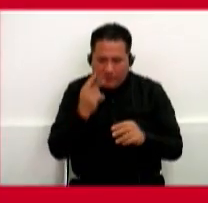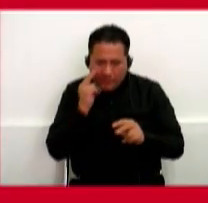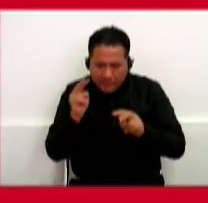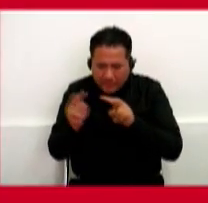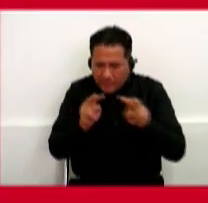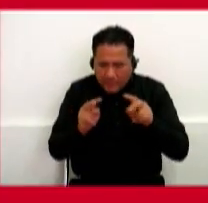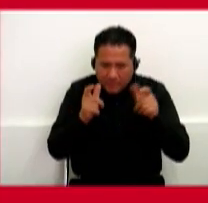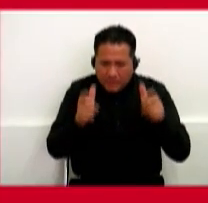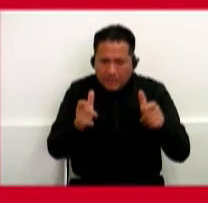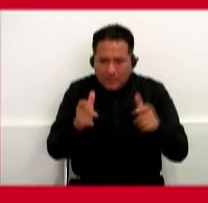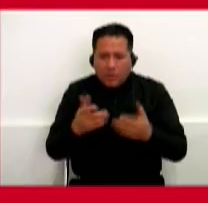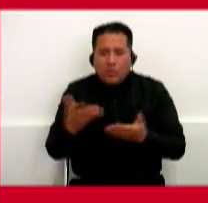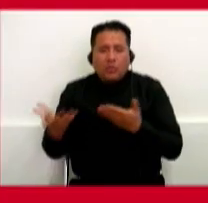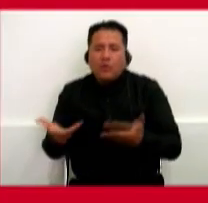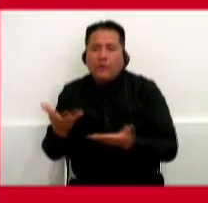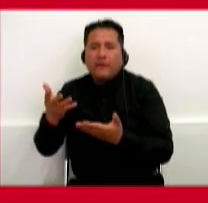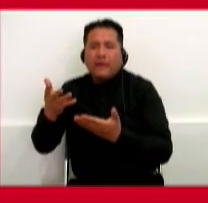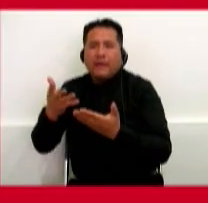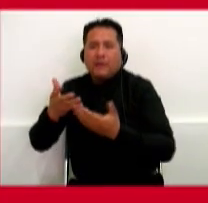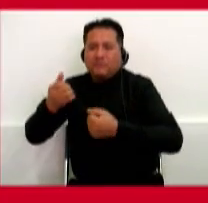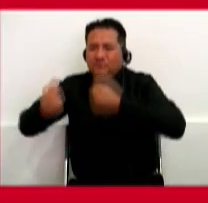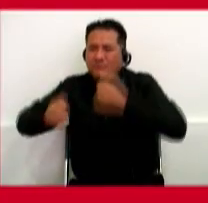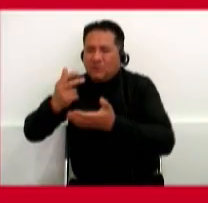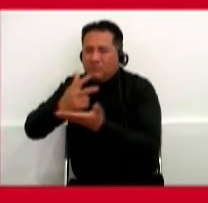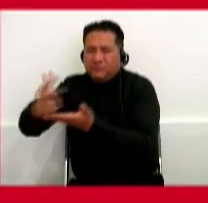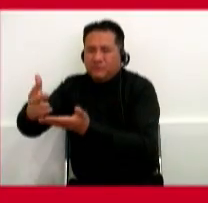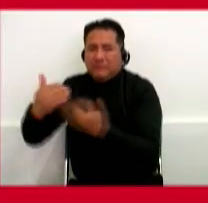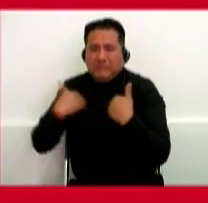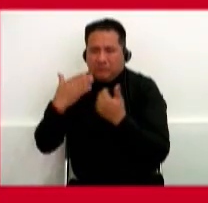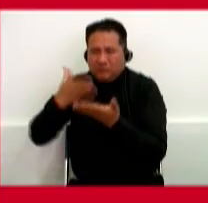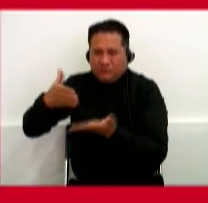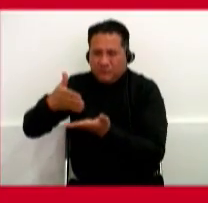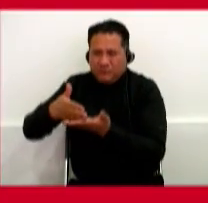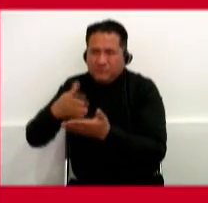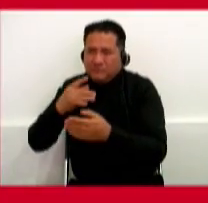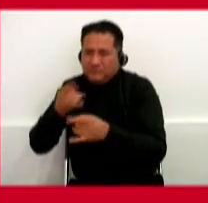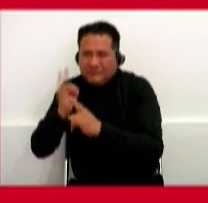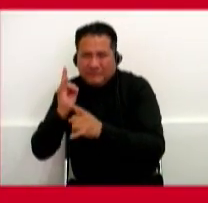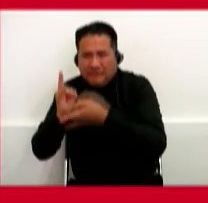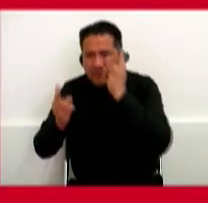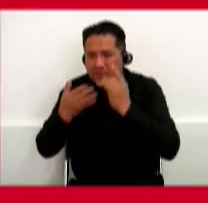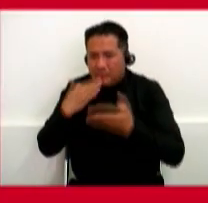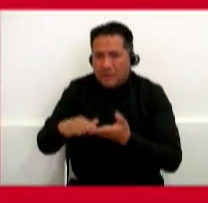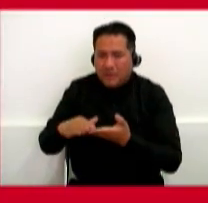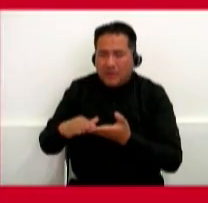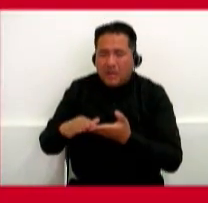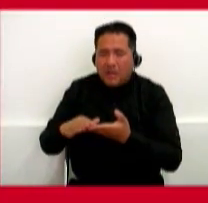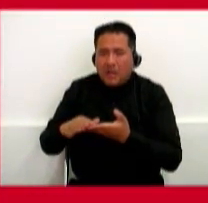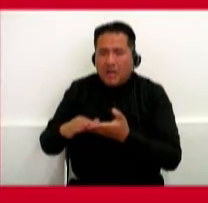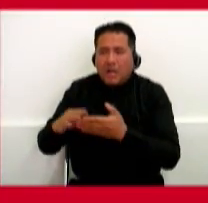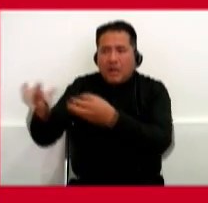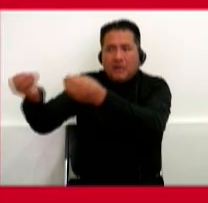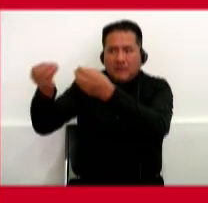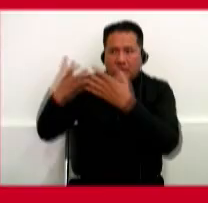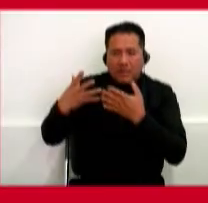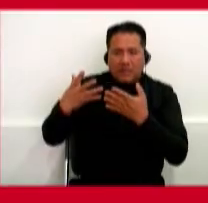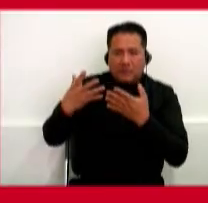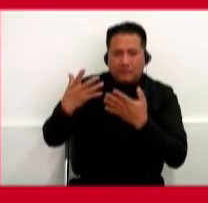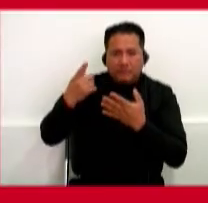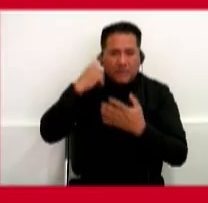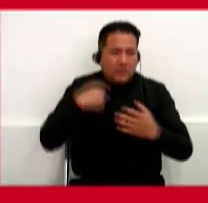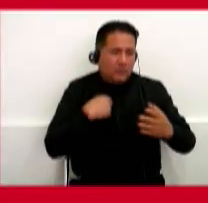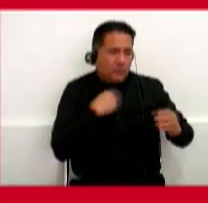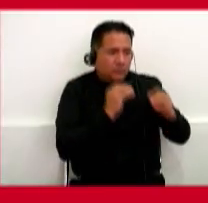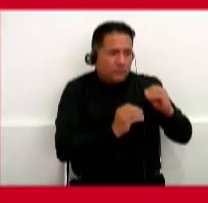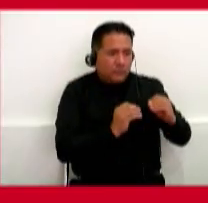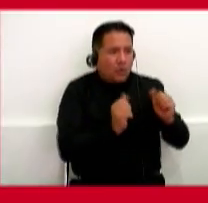flota tiene problemas en su transporte y también puede dar iniciativas y coordinaciones con el área de